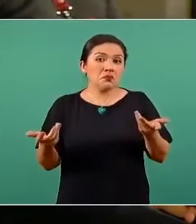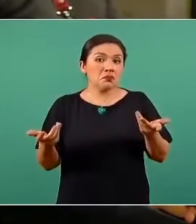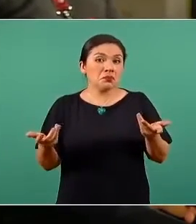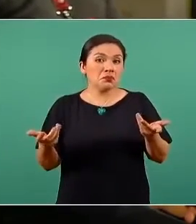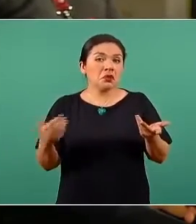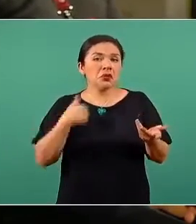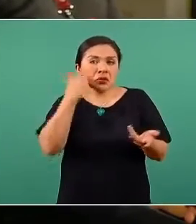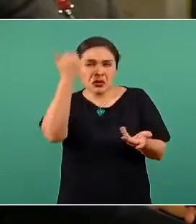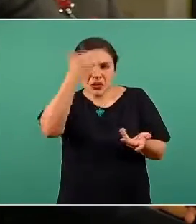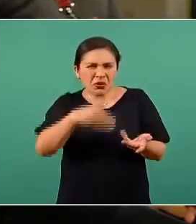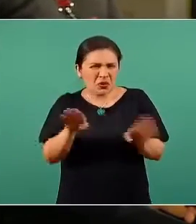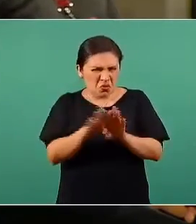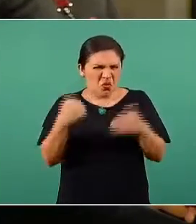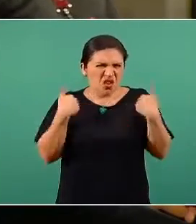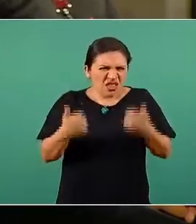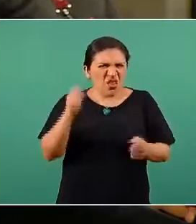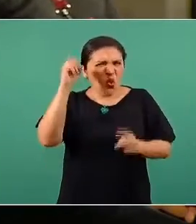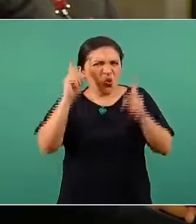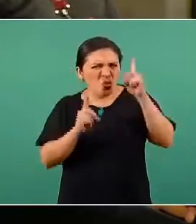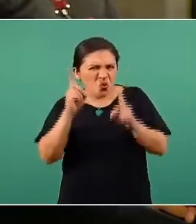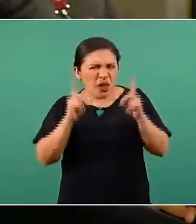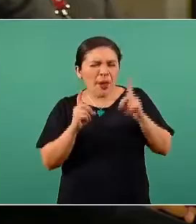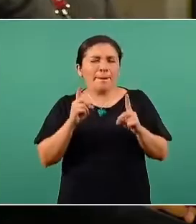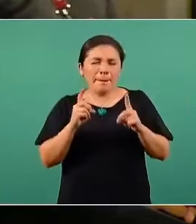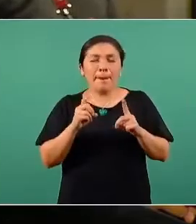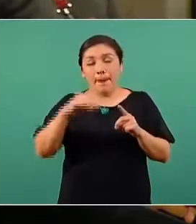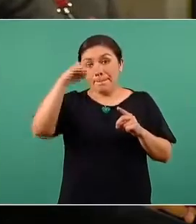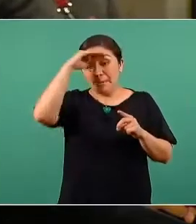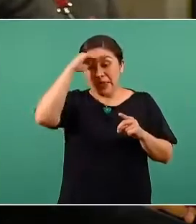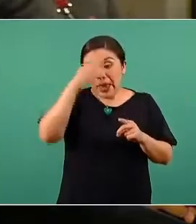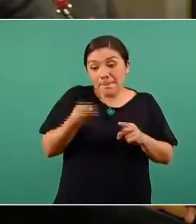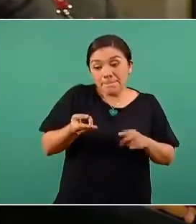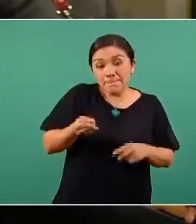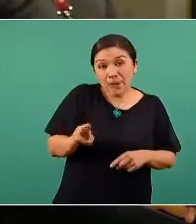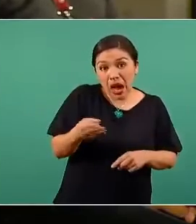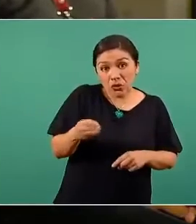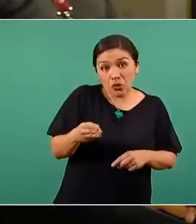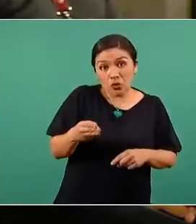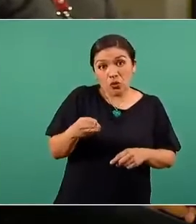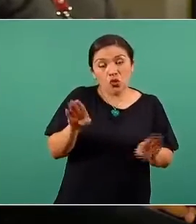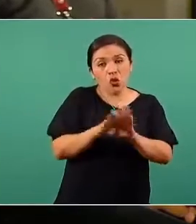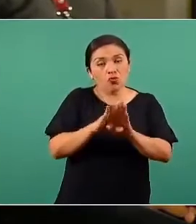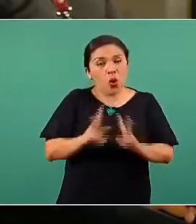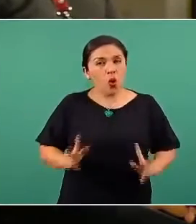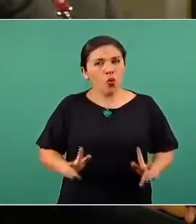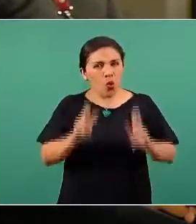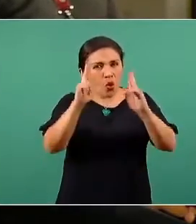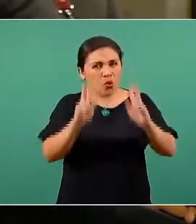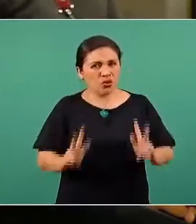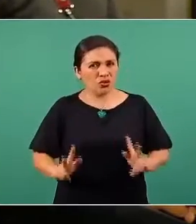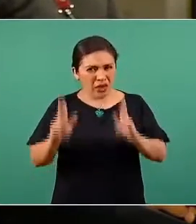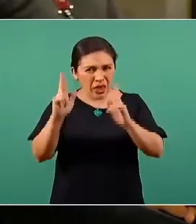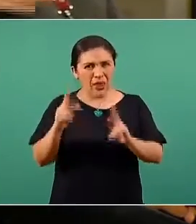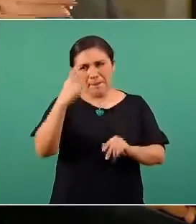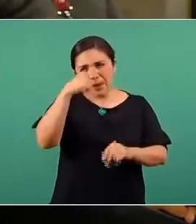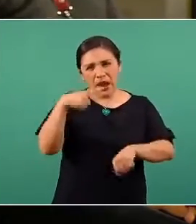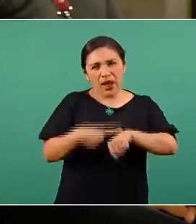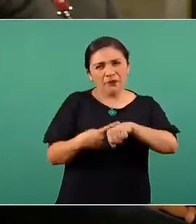y quiero saber si entendí bien, porque como que en mayo se hacen los cortes epidemiológicos para